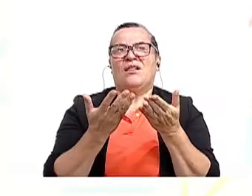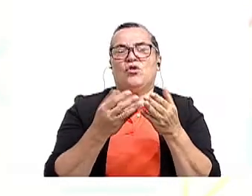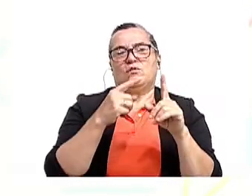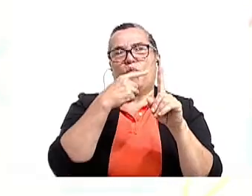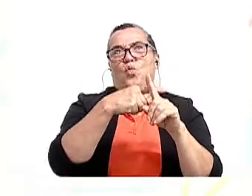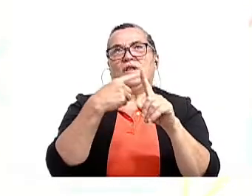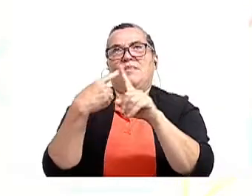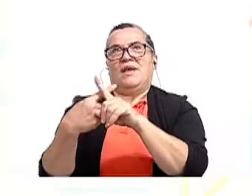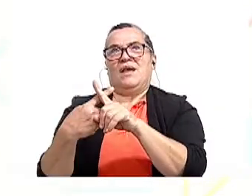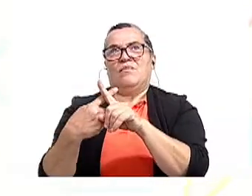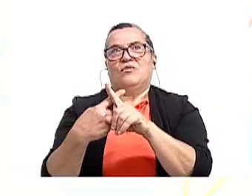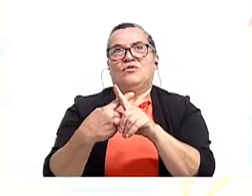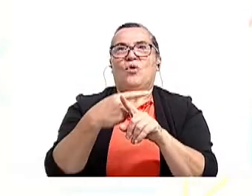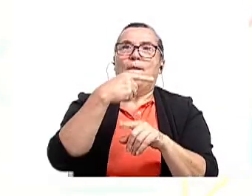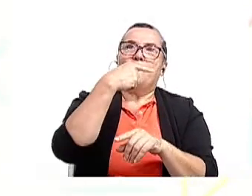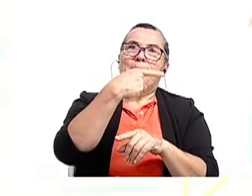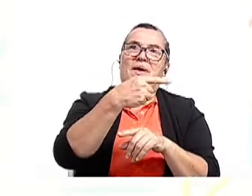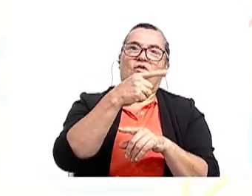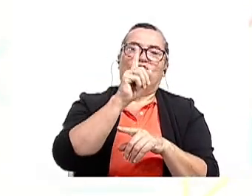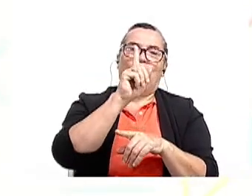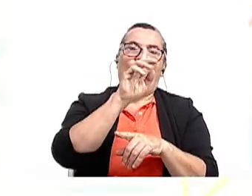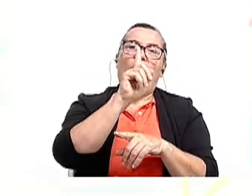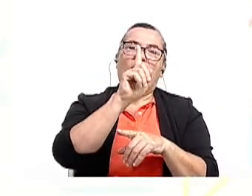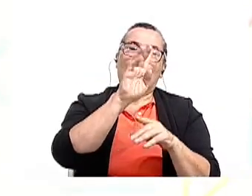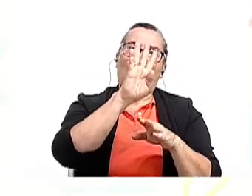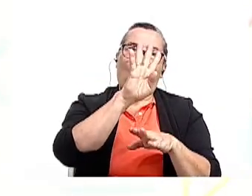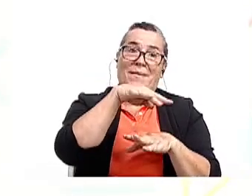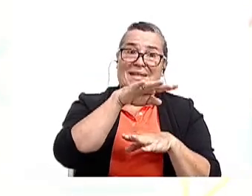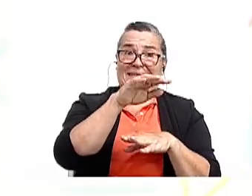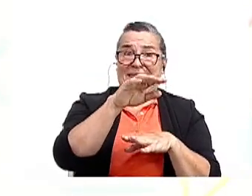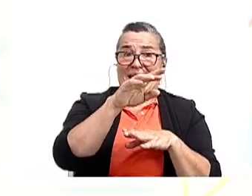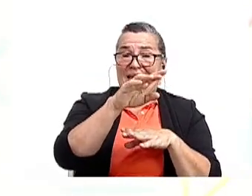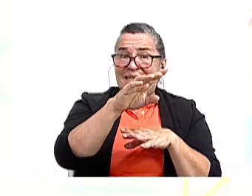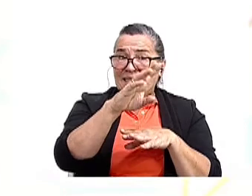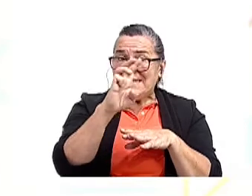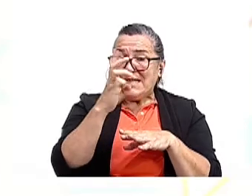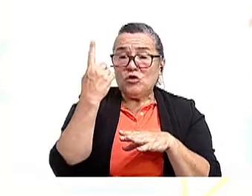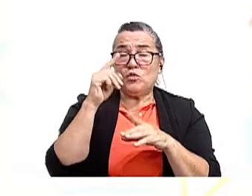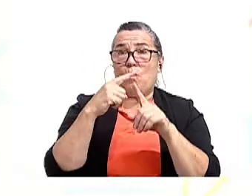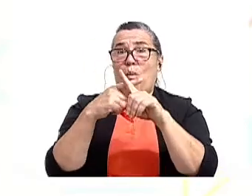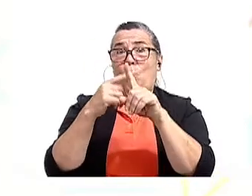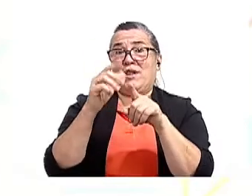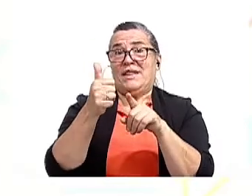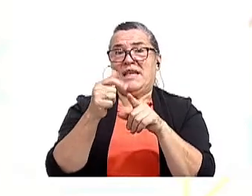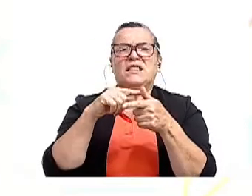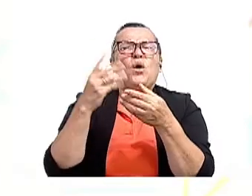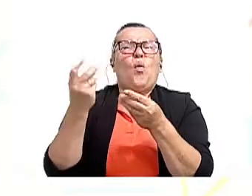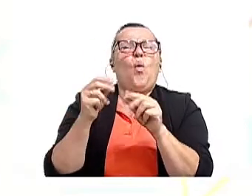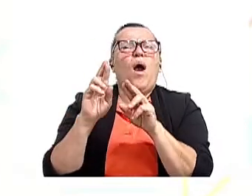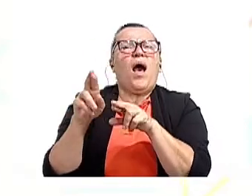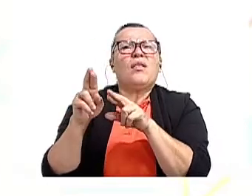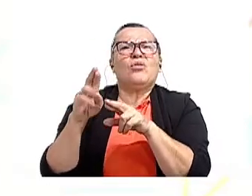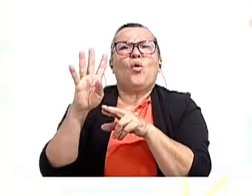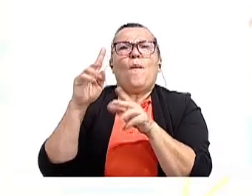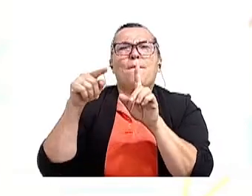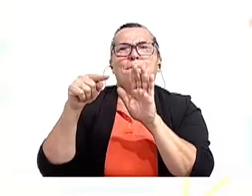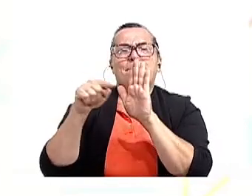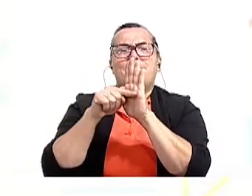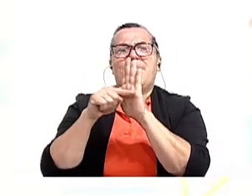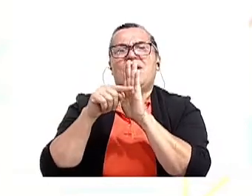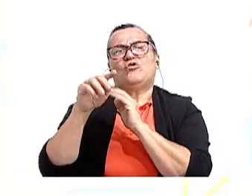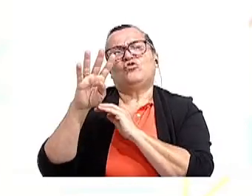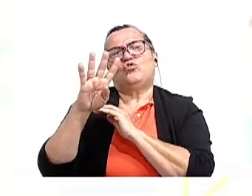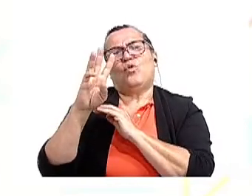multiplicación. Menos 4.600 por 10. ¿Y cuánto nos da esto? Nos daría menos 46.000. Ahora,